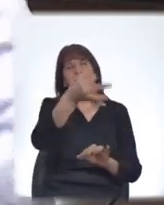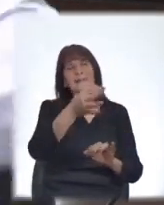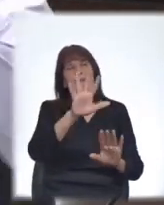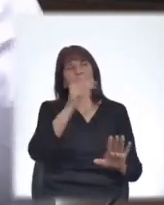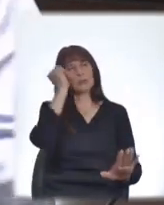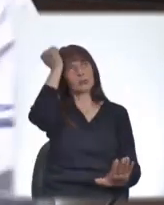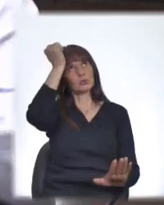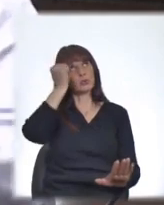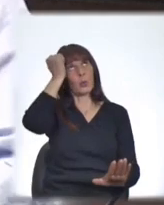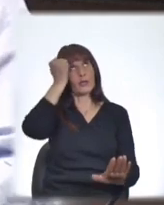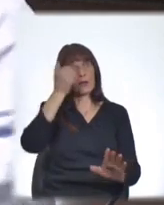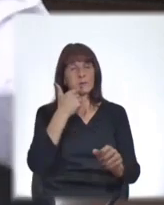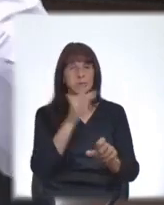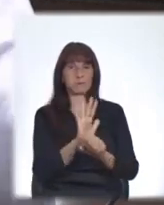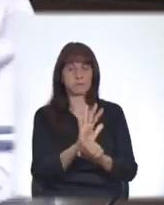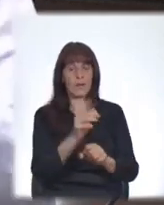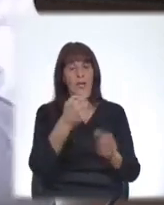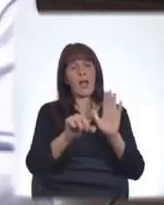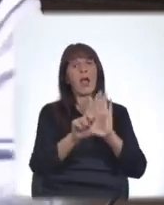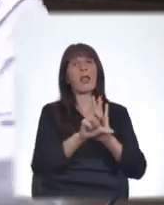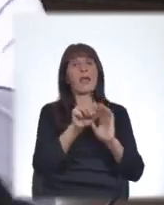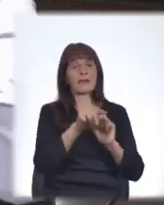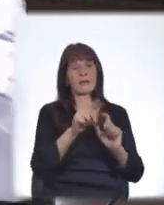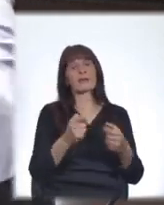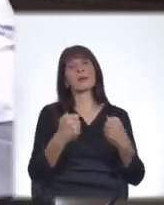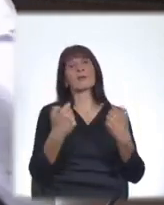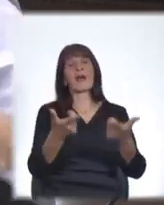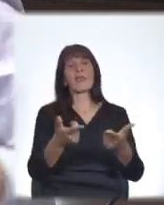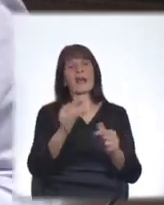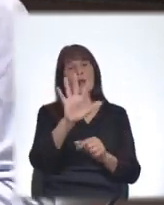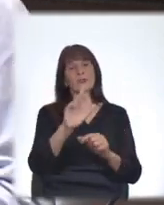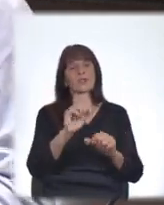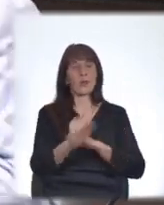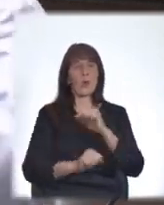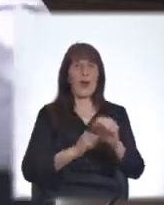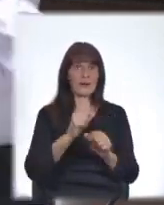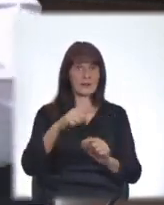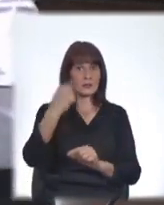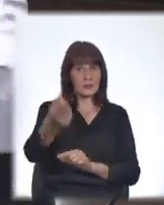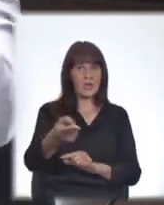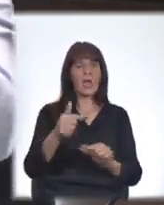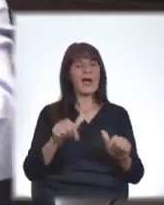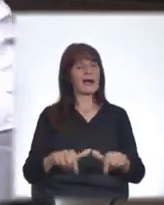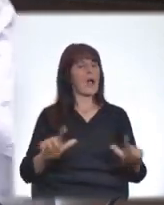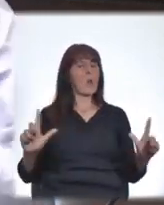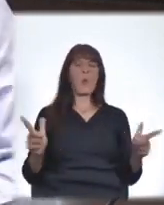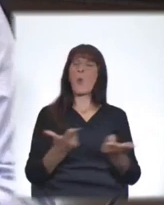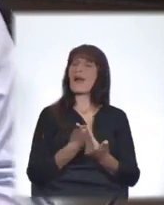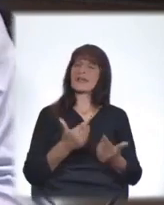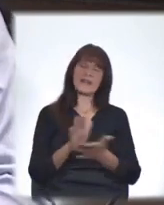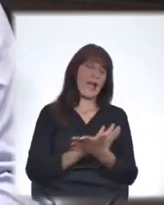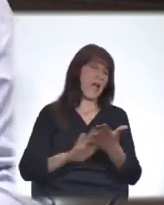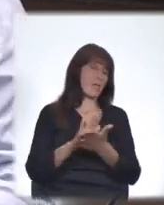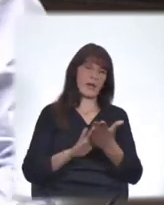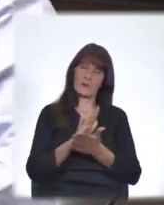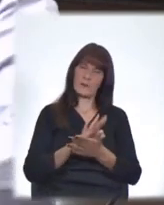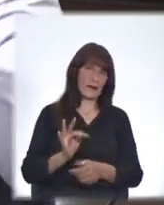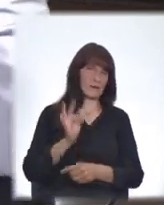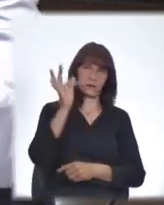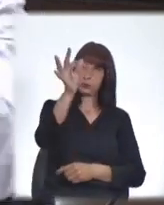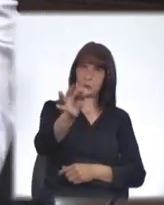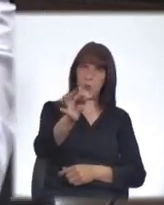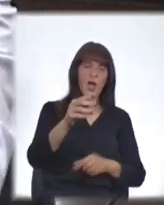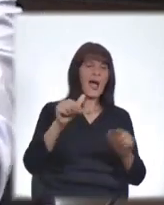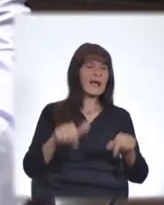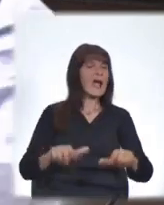materialidad en la principal ley que le va a dar sustento a los próximos 5 años. Aquí no hay nada de futuro, señor presidente. Aquí no hay